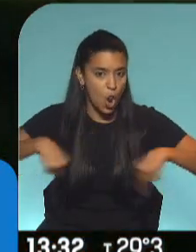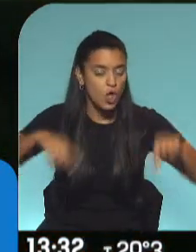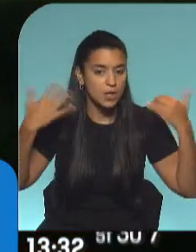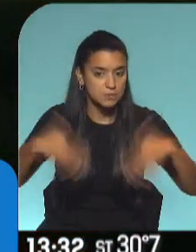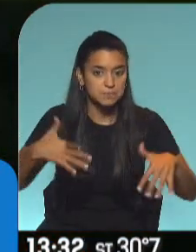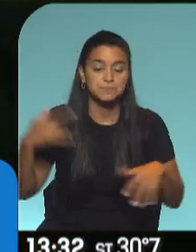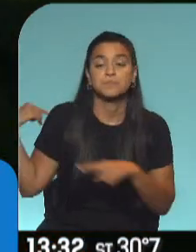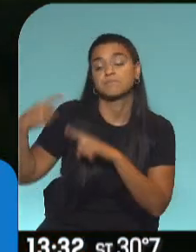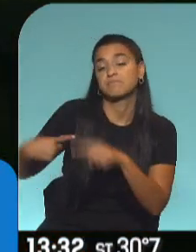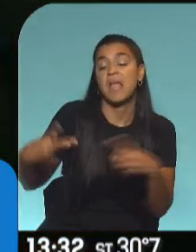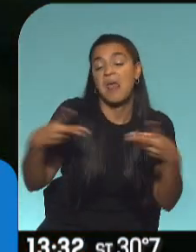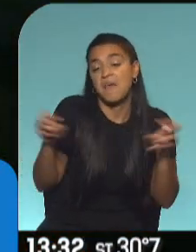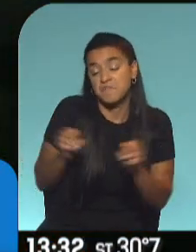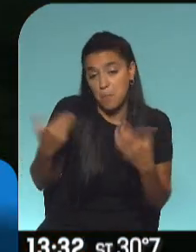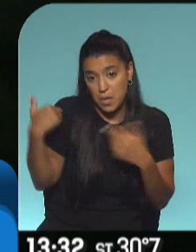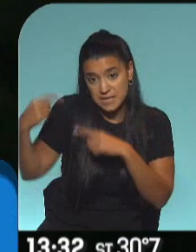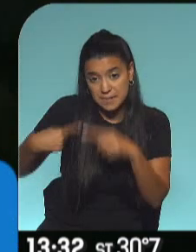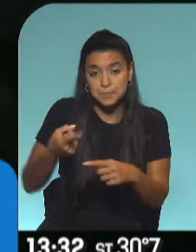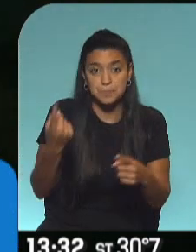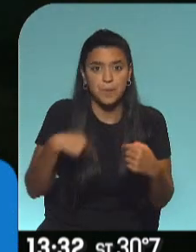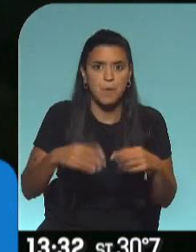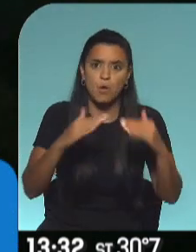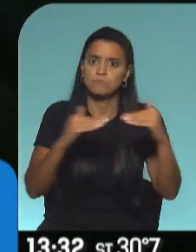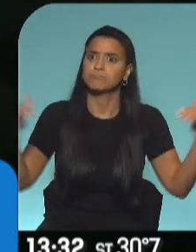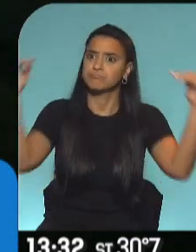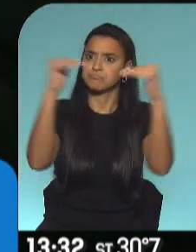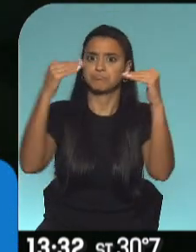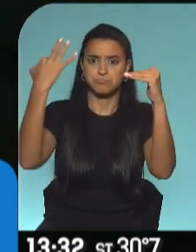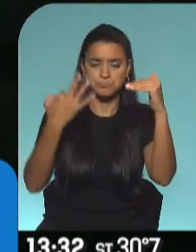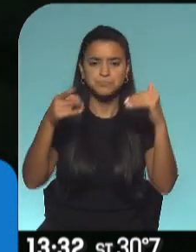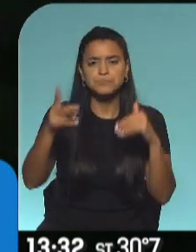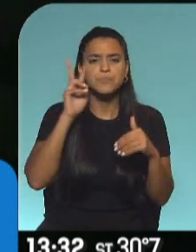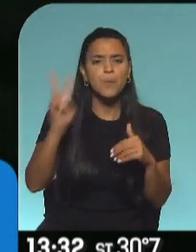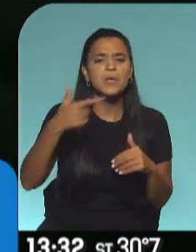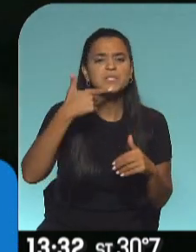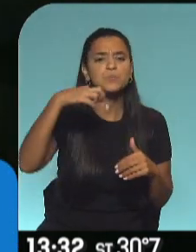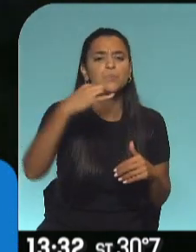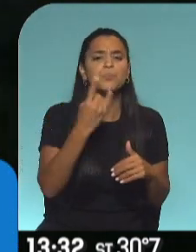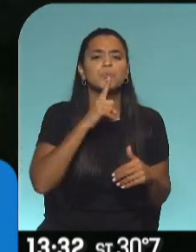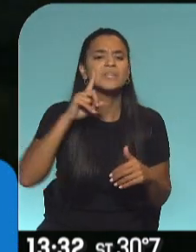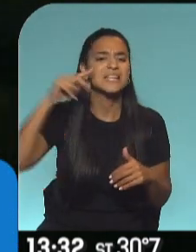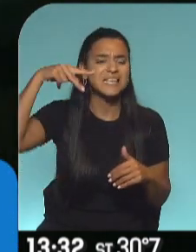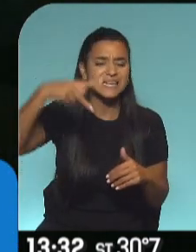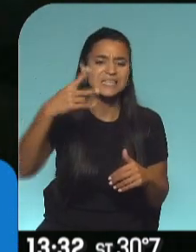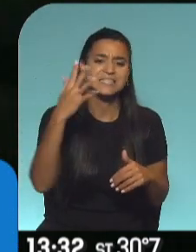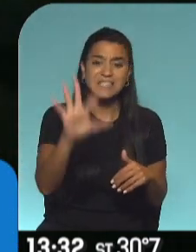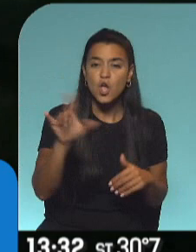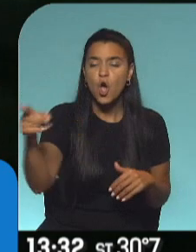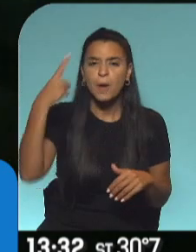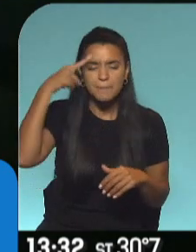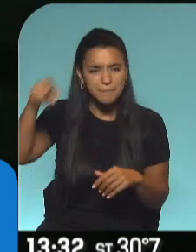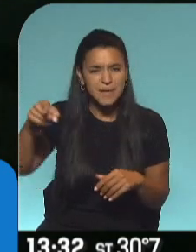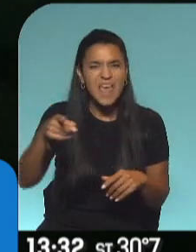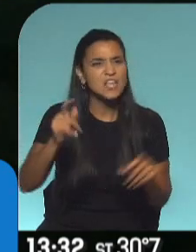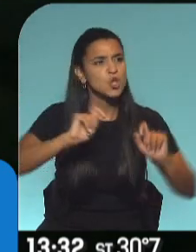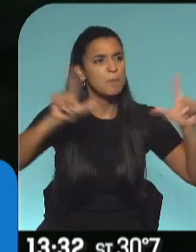parte heredado de la Guerra Fría o lo que sea, a la altura de las grandes potencias. ¿A vos te sorprendió ver que la Sputnik 5 está ahí en el centro de